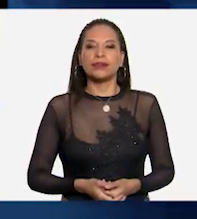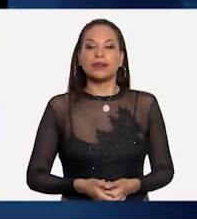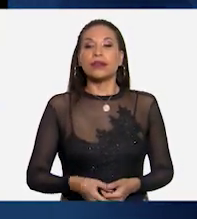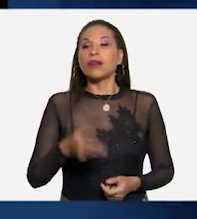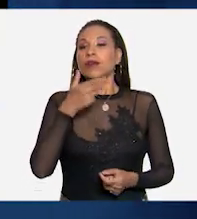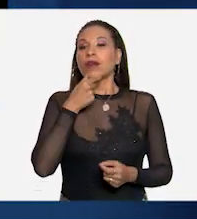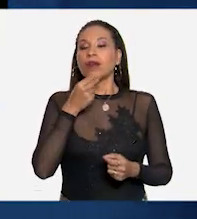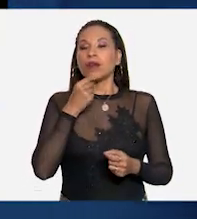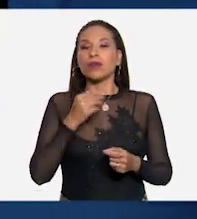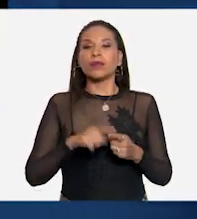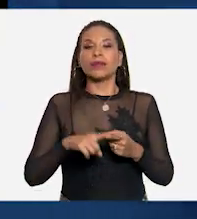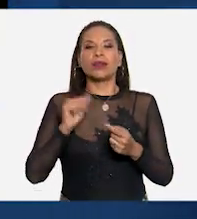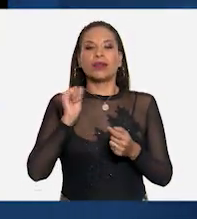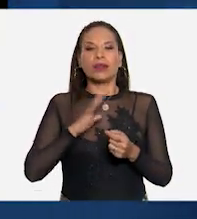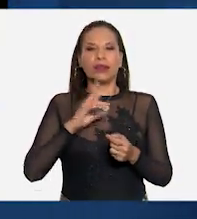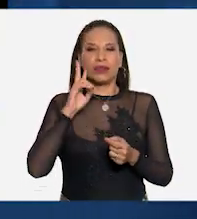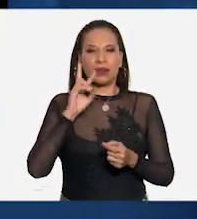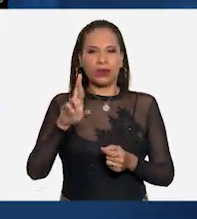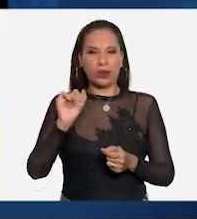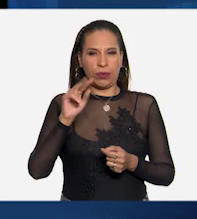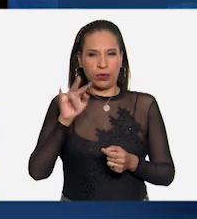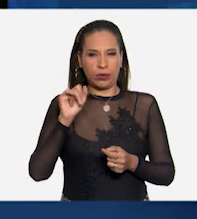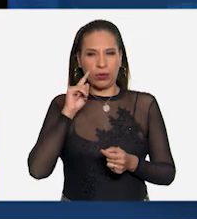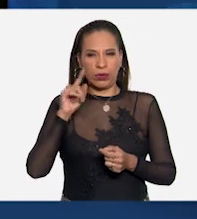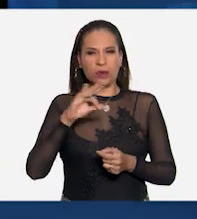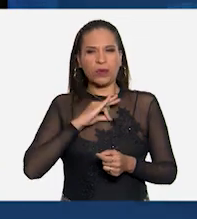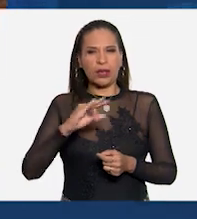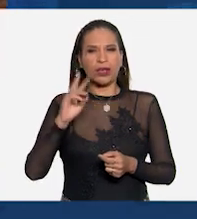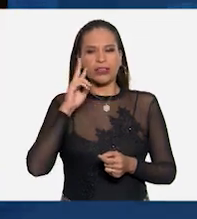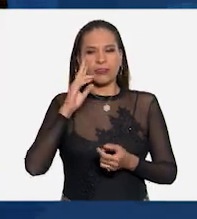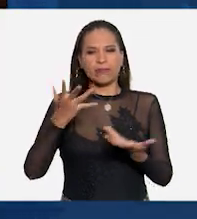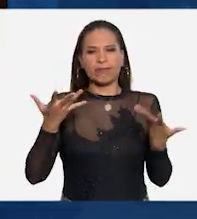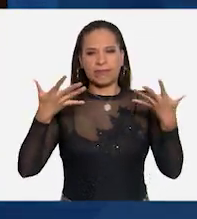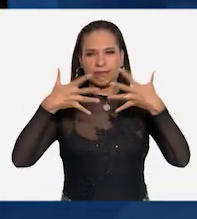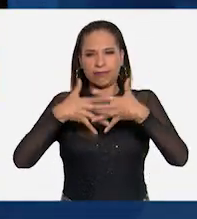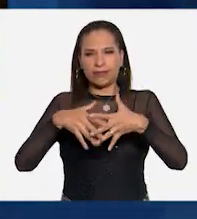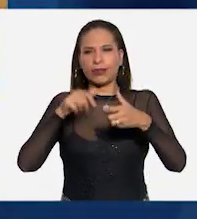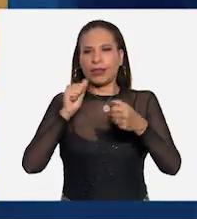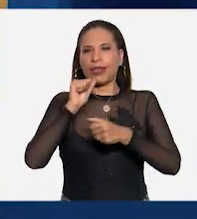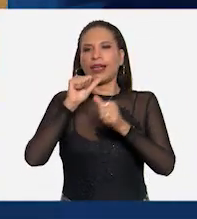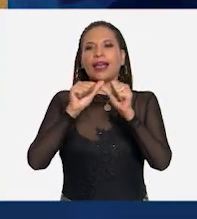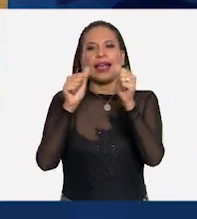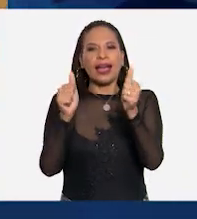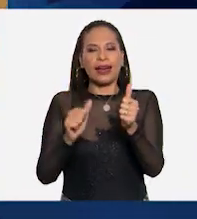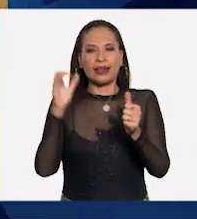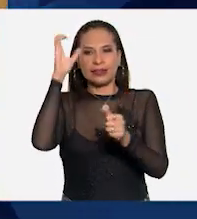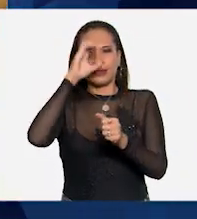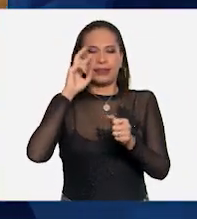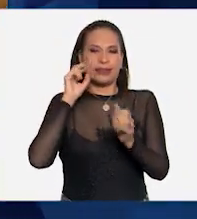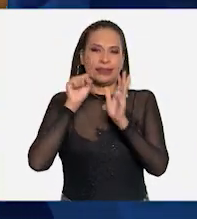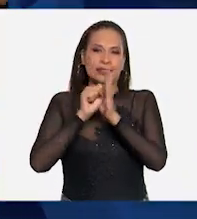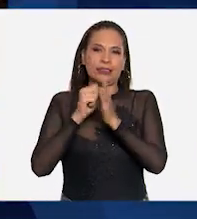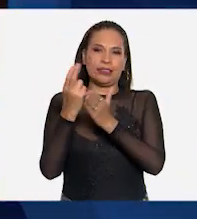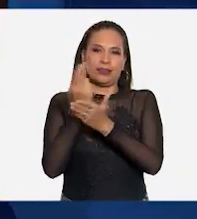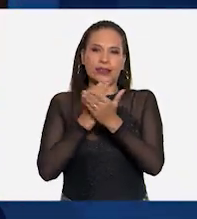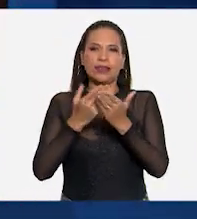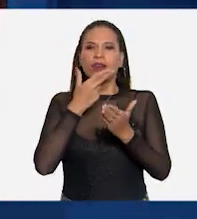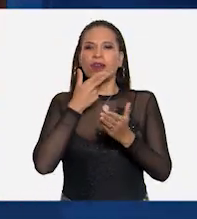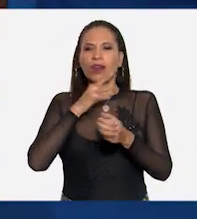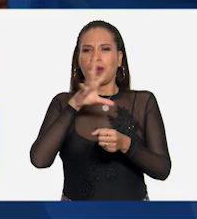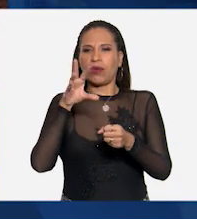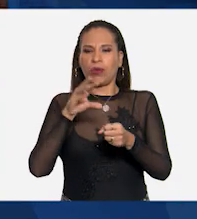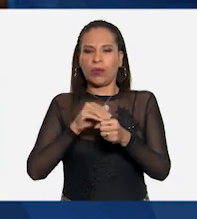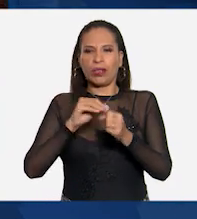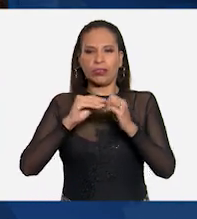El hombre de Vitruvio. Su capacidad para combinar arte y ciencia, simbolizada por su dibujo de un hombre